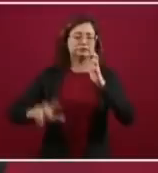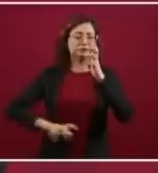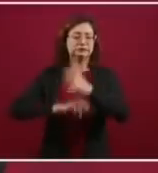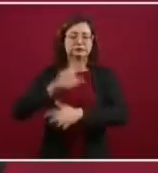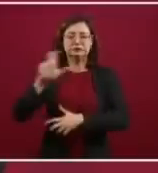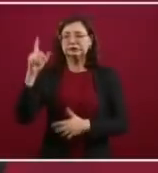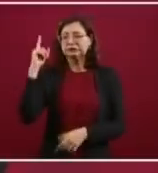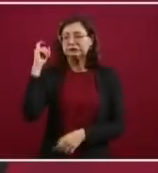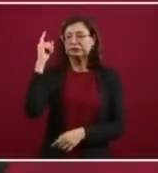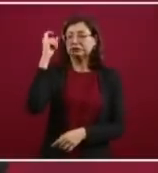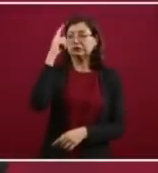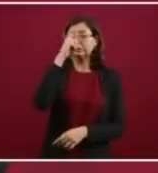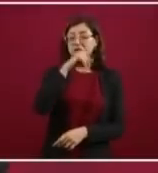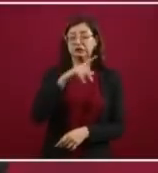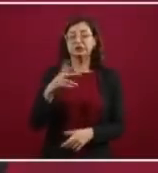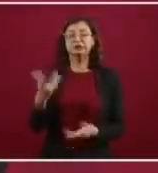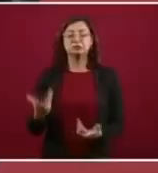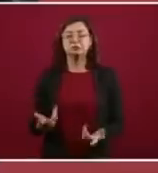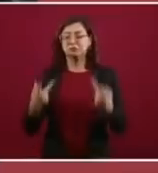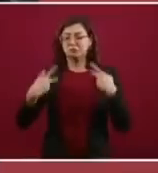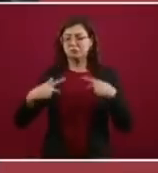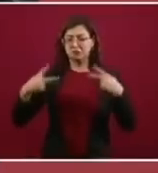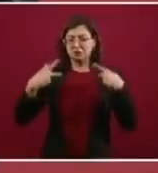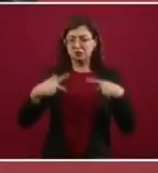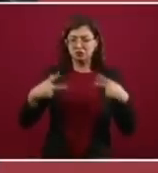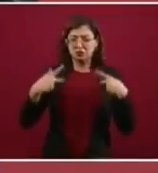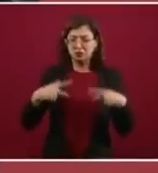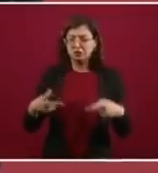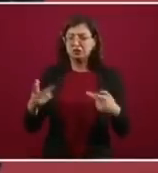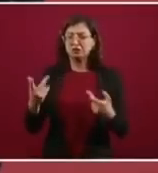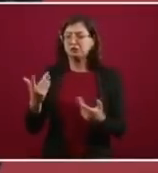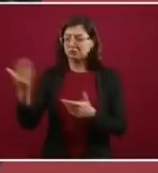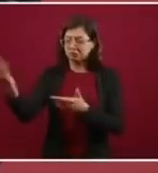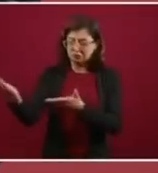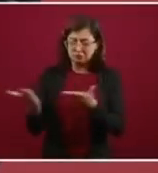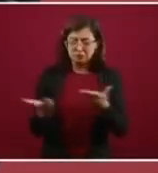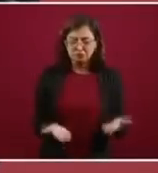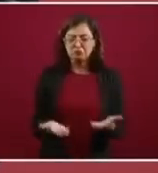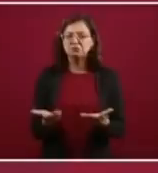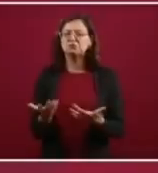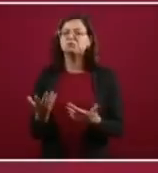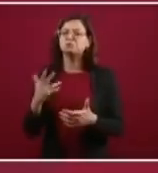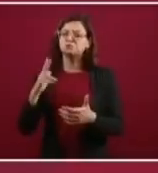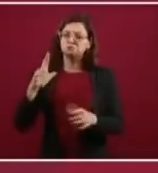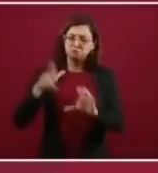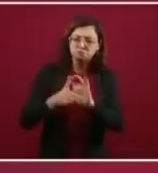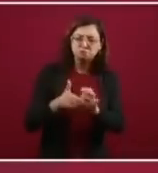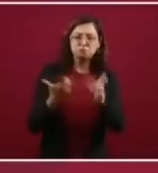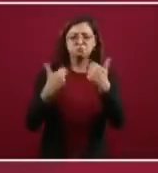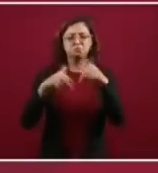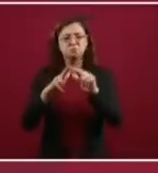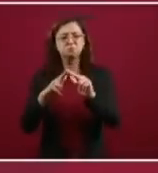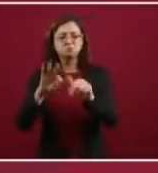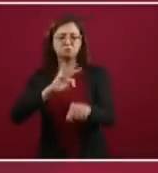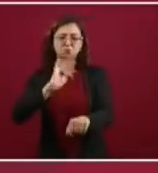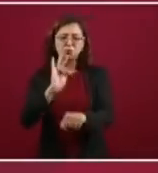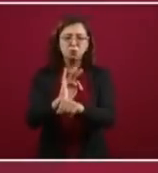le ha dado albergue, protección, refugio a